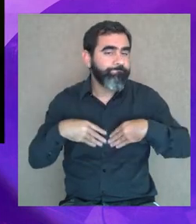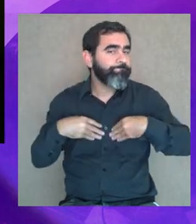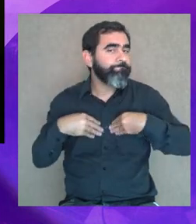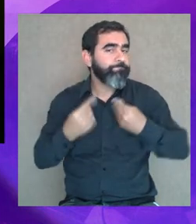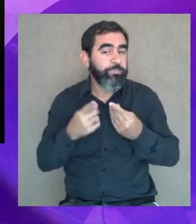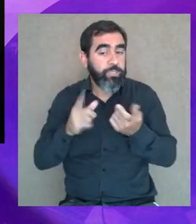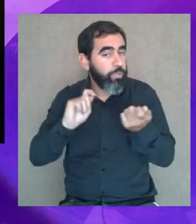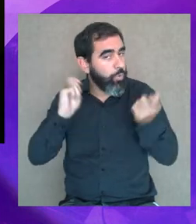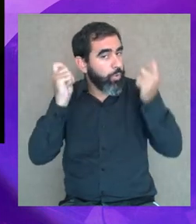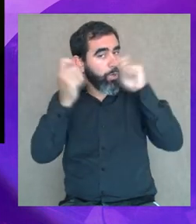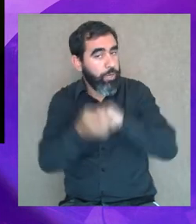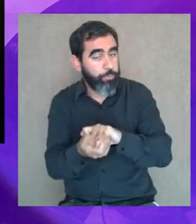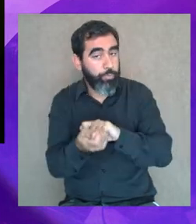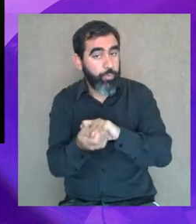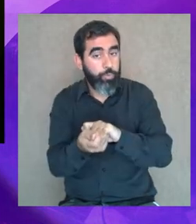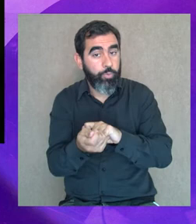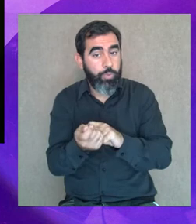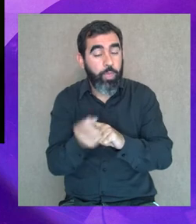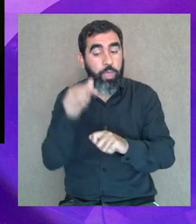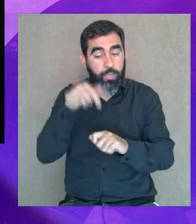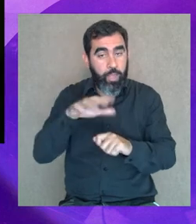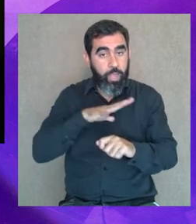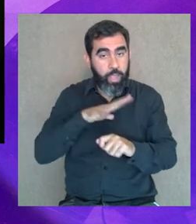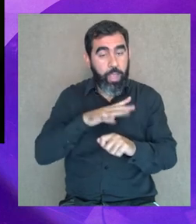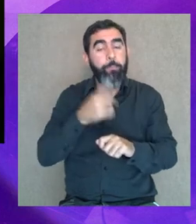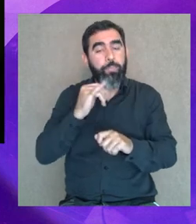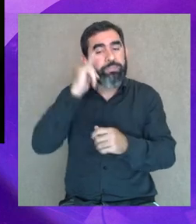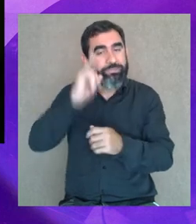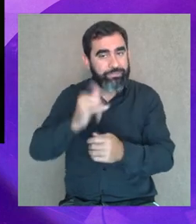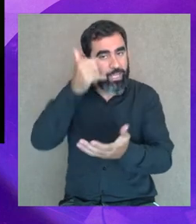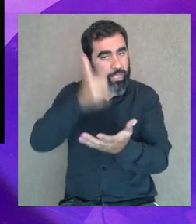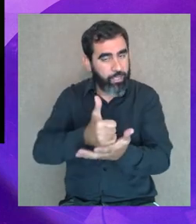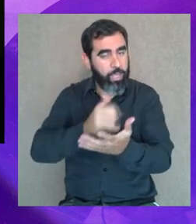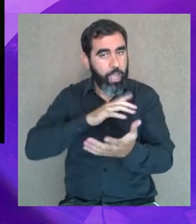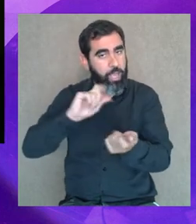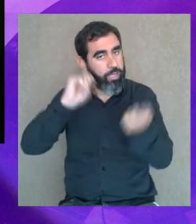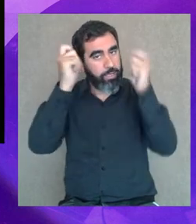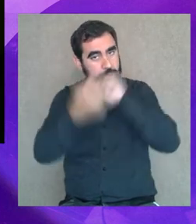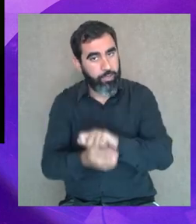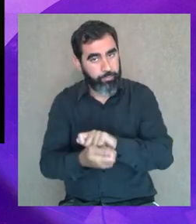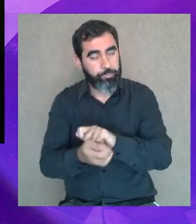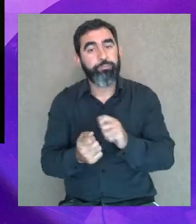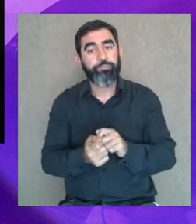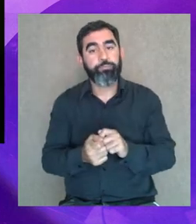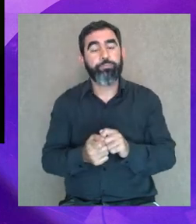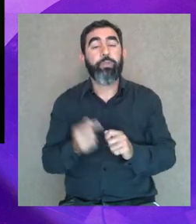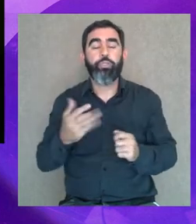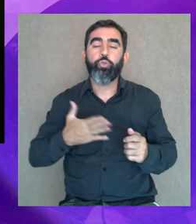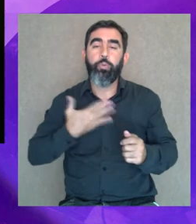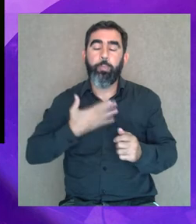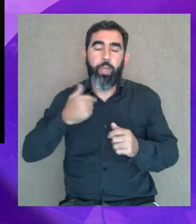que los cambios dentro se vienen pero están así y eso es lo que nos